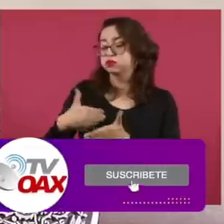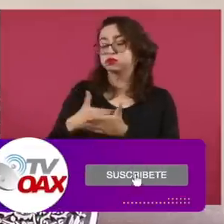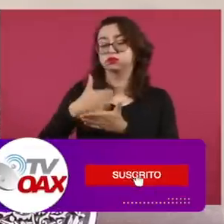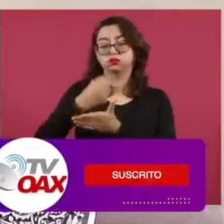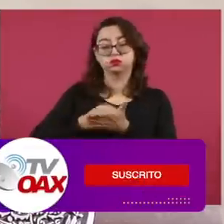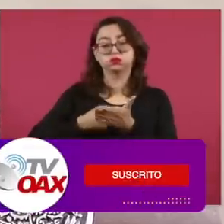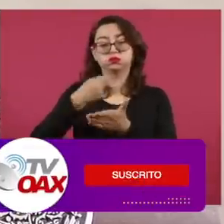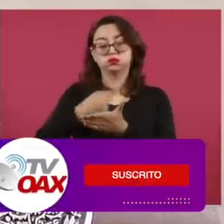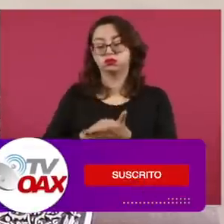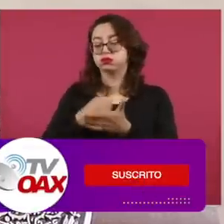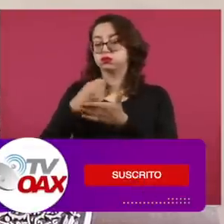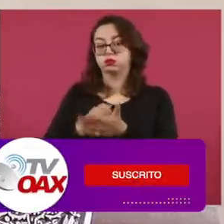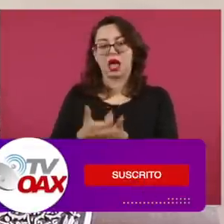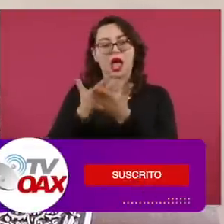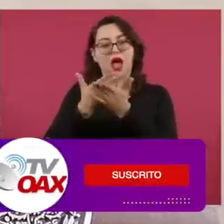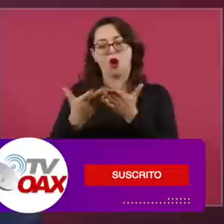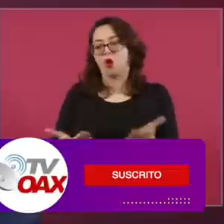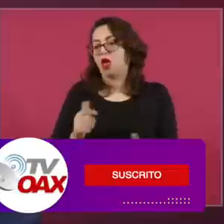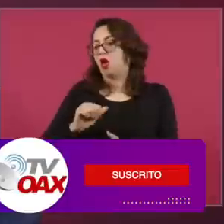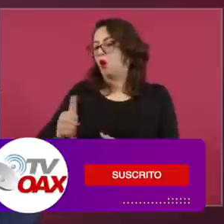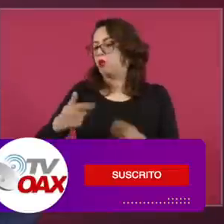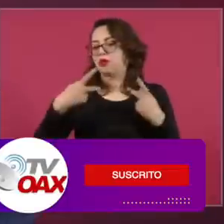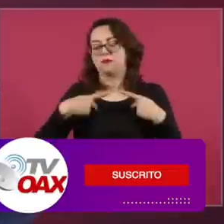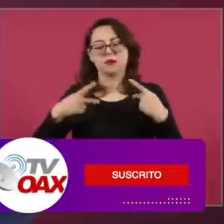te toca a ti